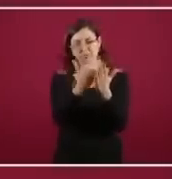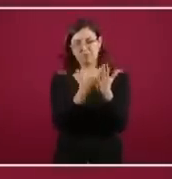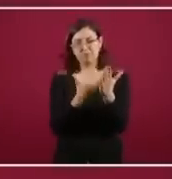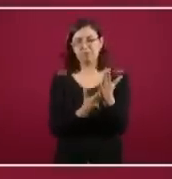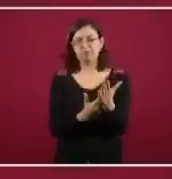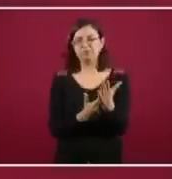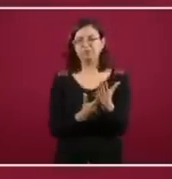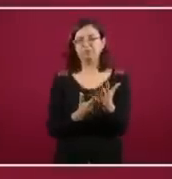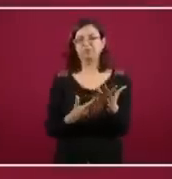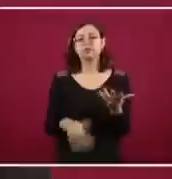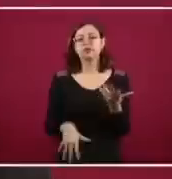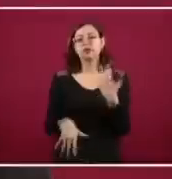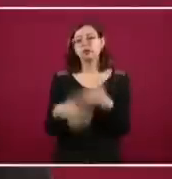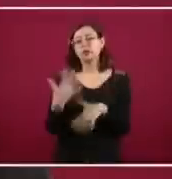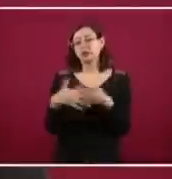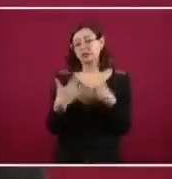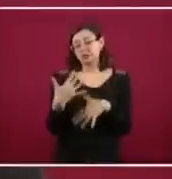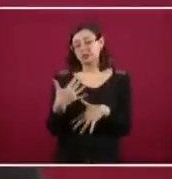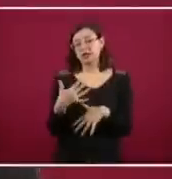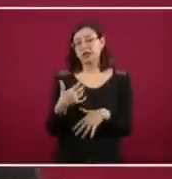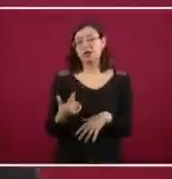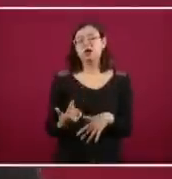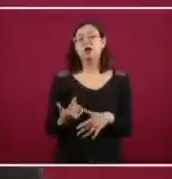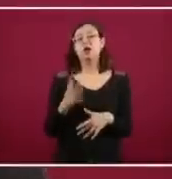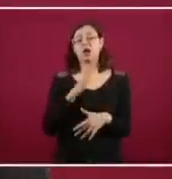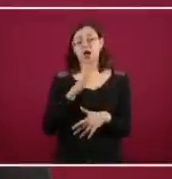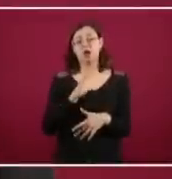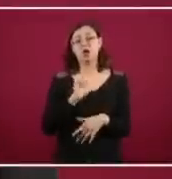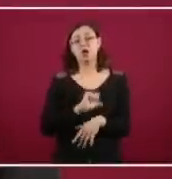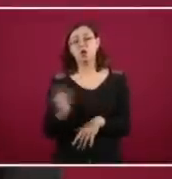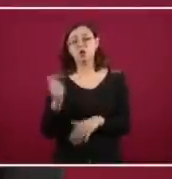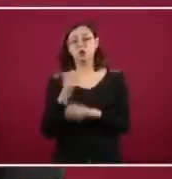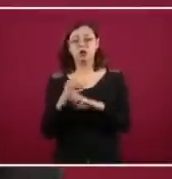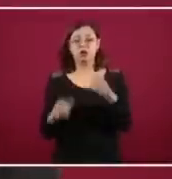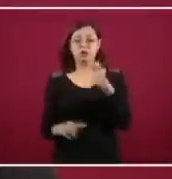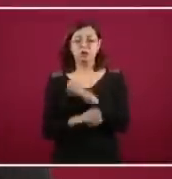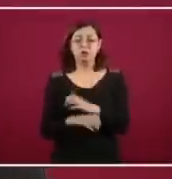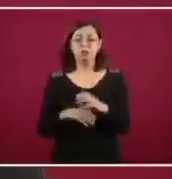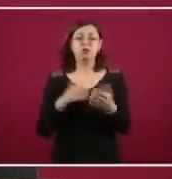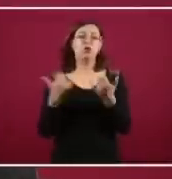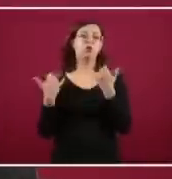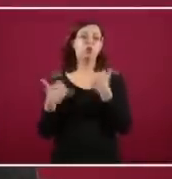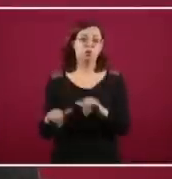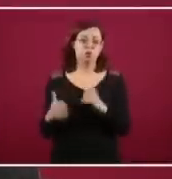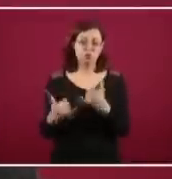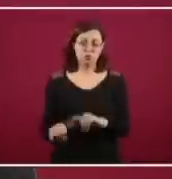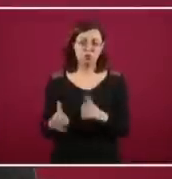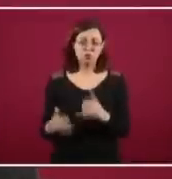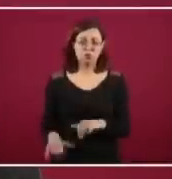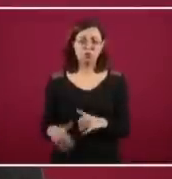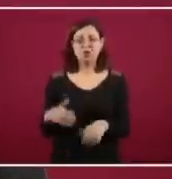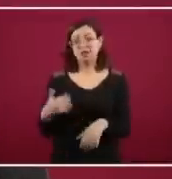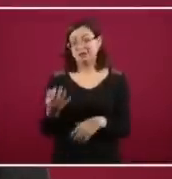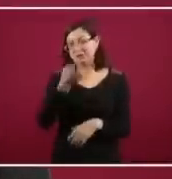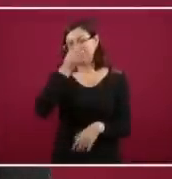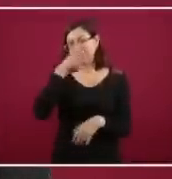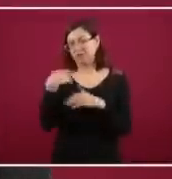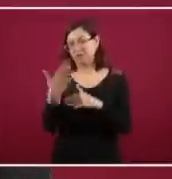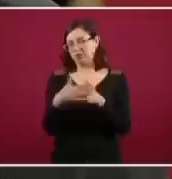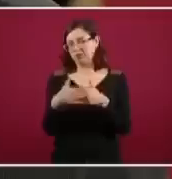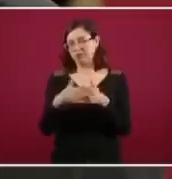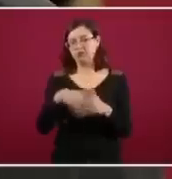no directamente relacionados con estos géneros, como fueron los juguetes, tal vez adelantando las